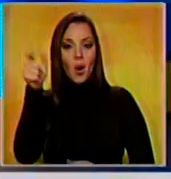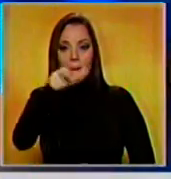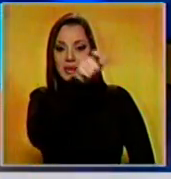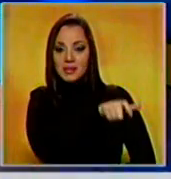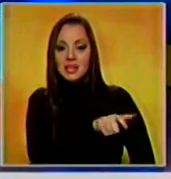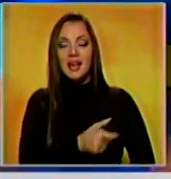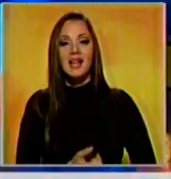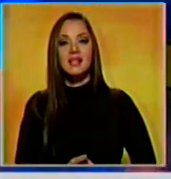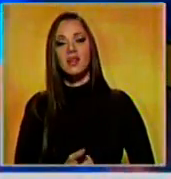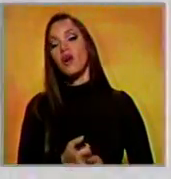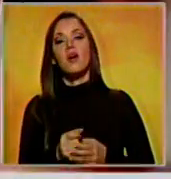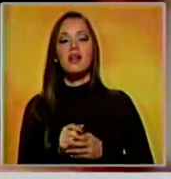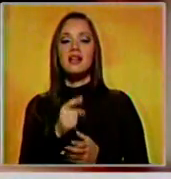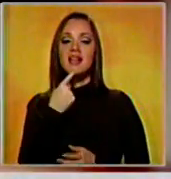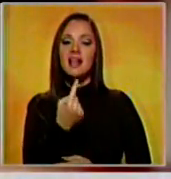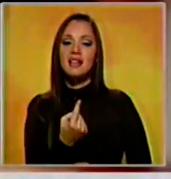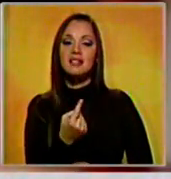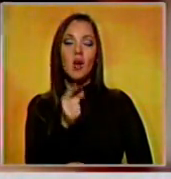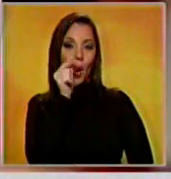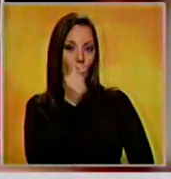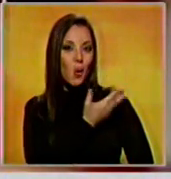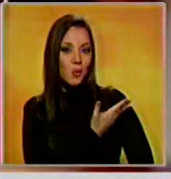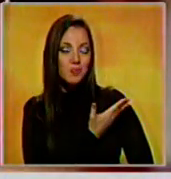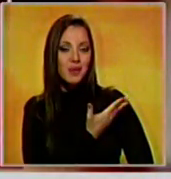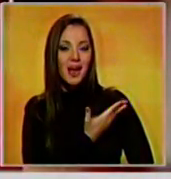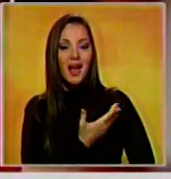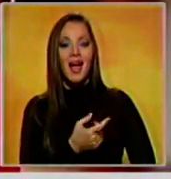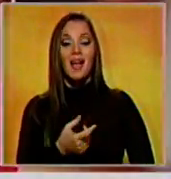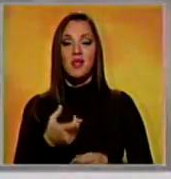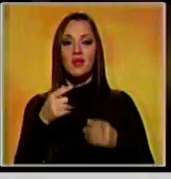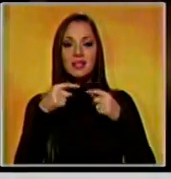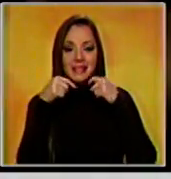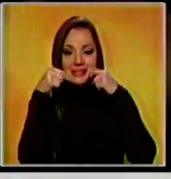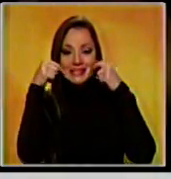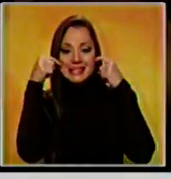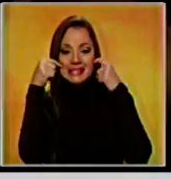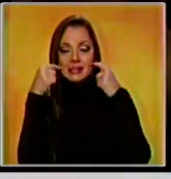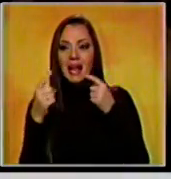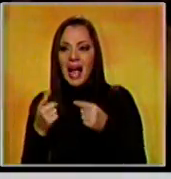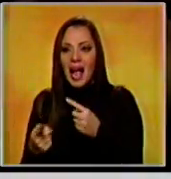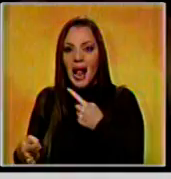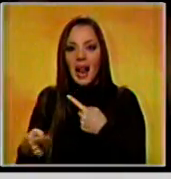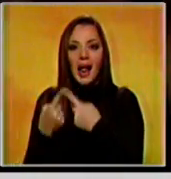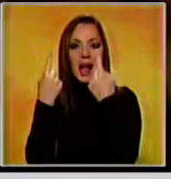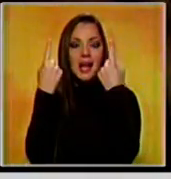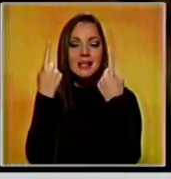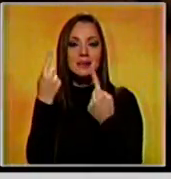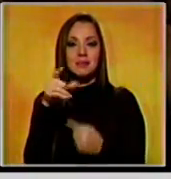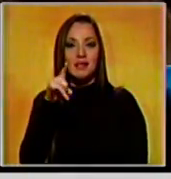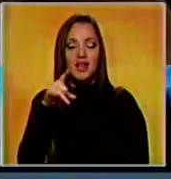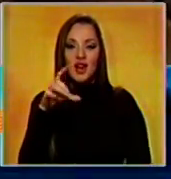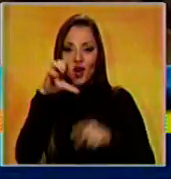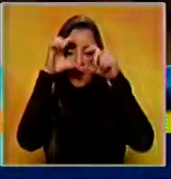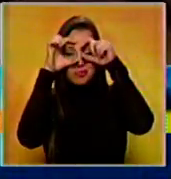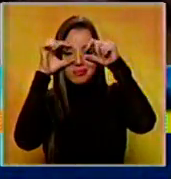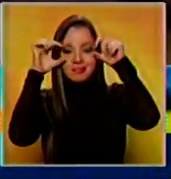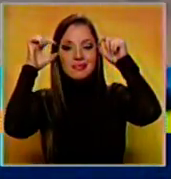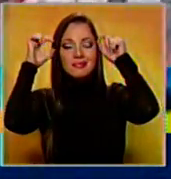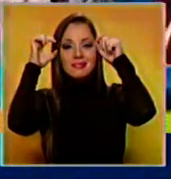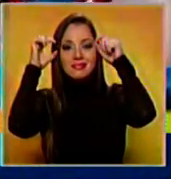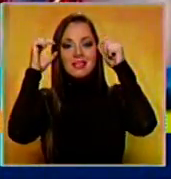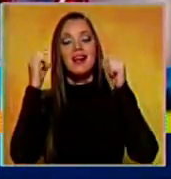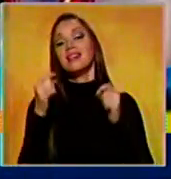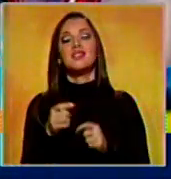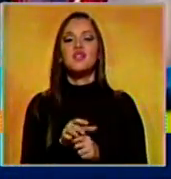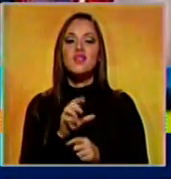El Escuadrón Suicida. Jared Leto dará vida al Guasón, el peor enemigo de Batman, mientras que Will Smith personificará